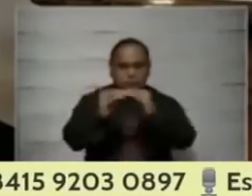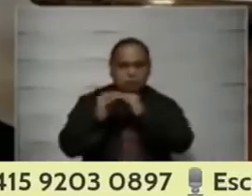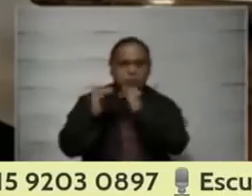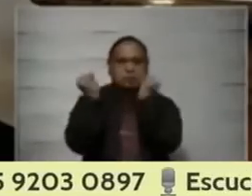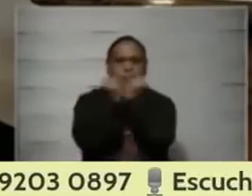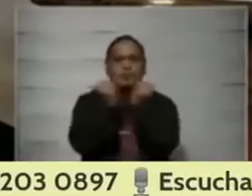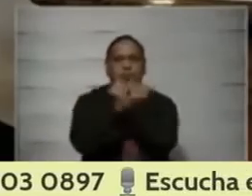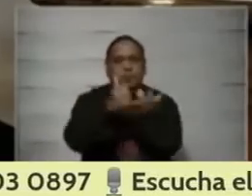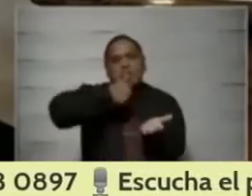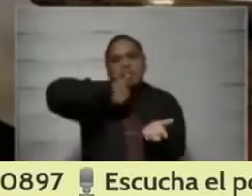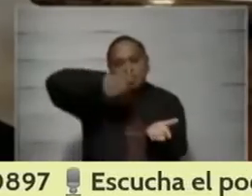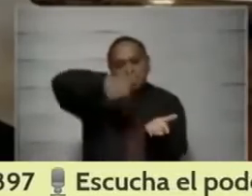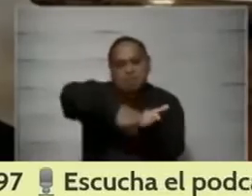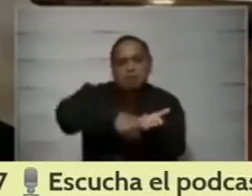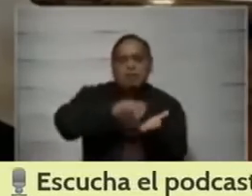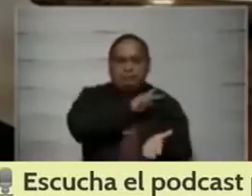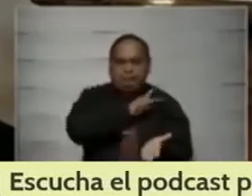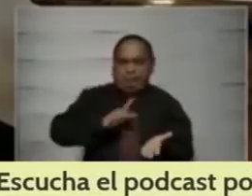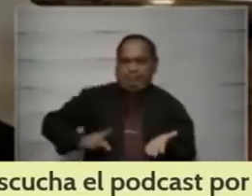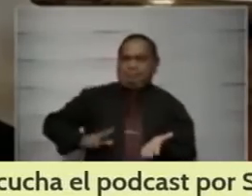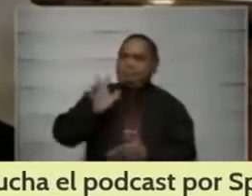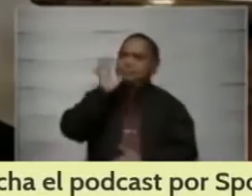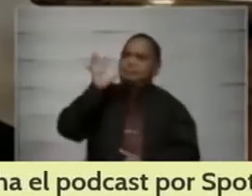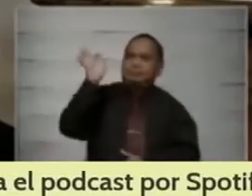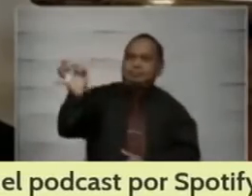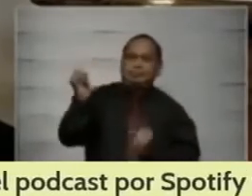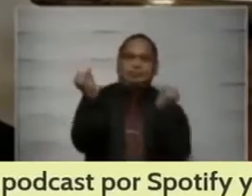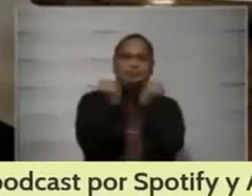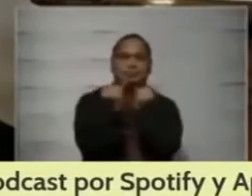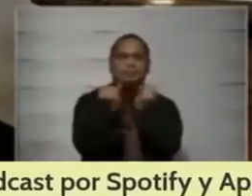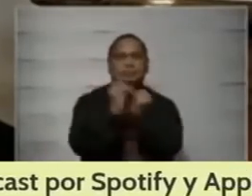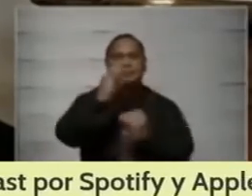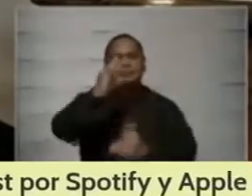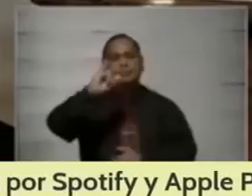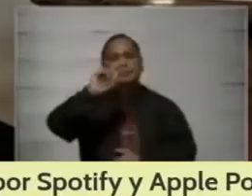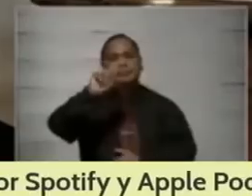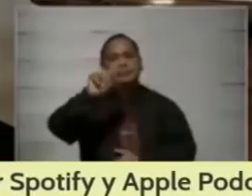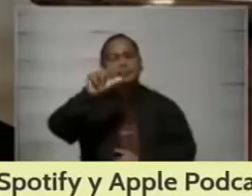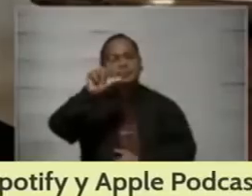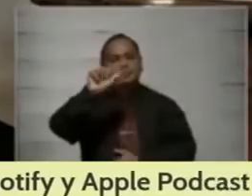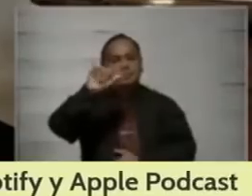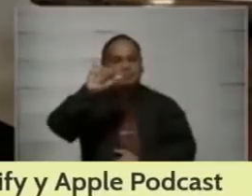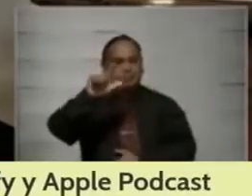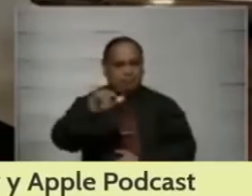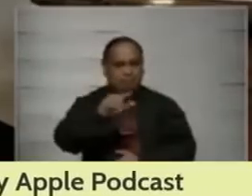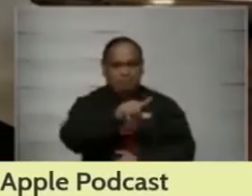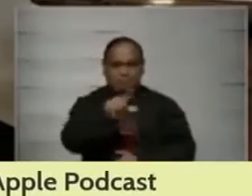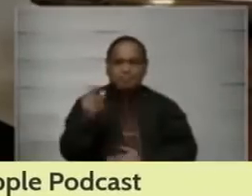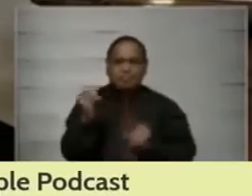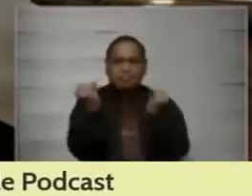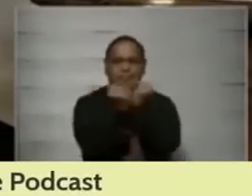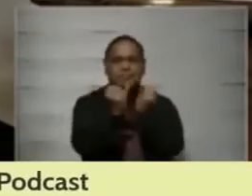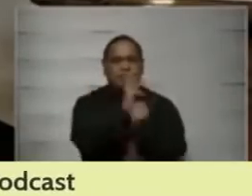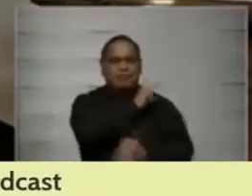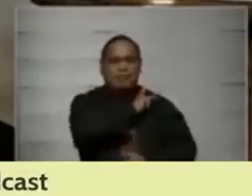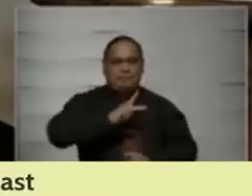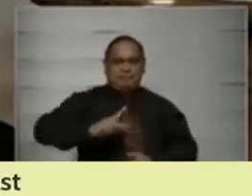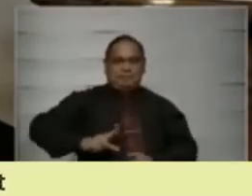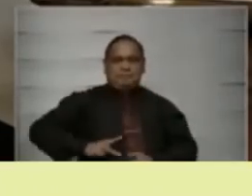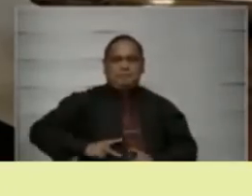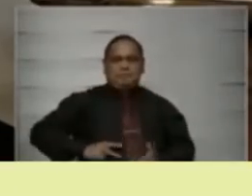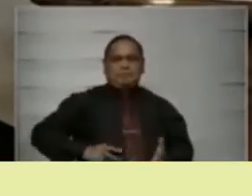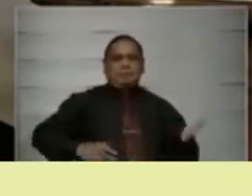carta ante el presidente, ante Citlali, y la va a presentar también con el presidente de la Cámara